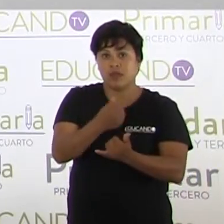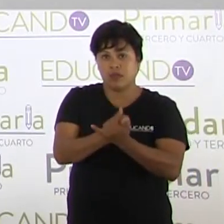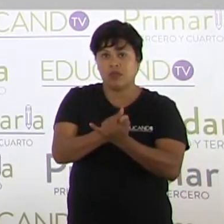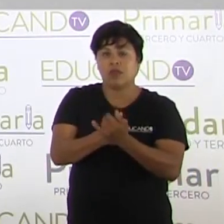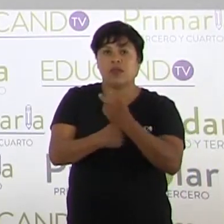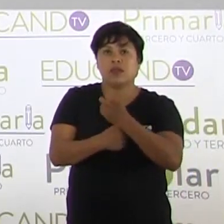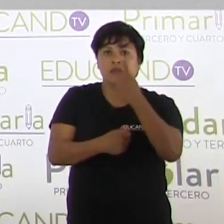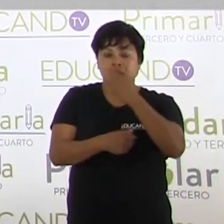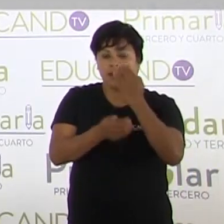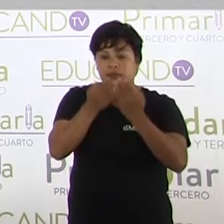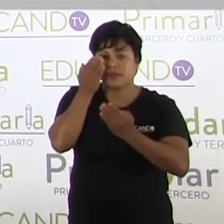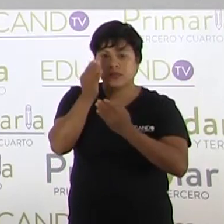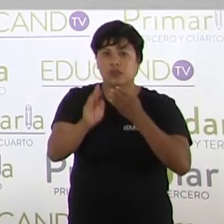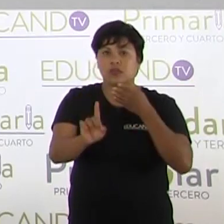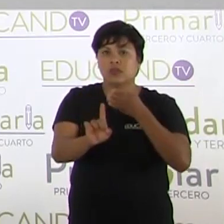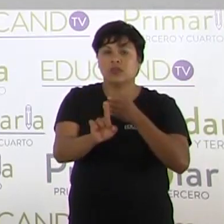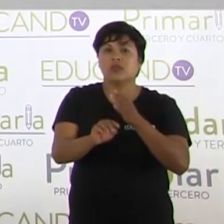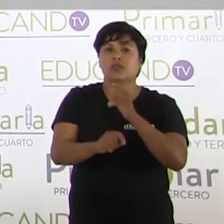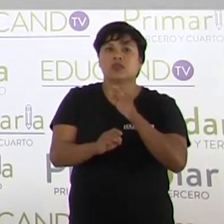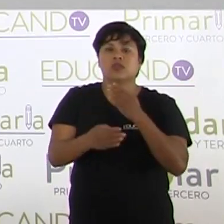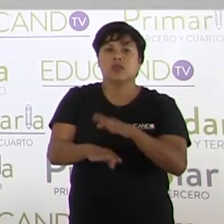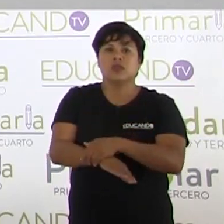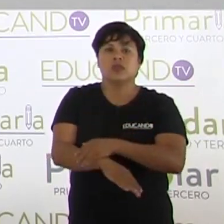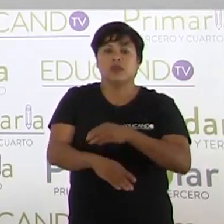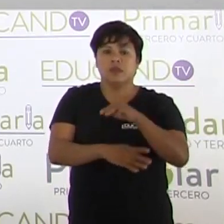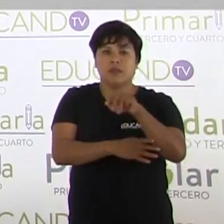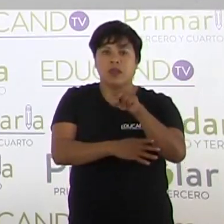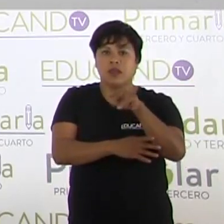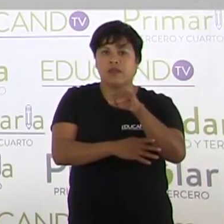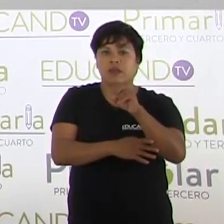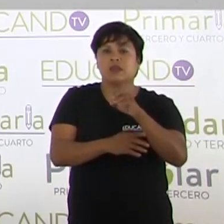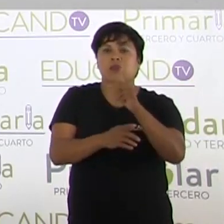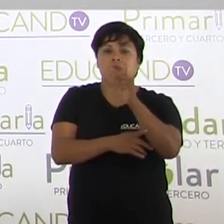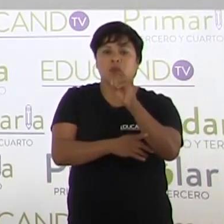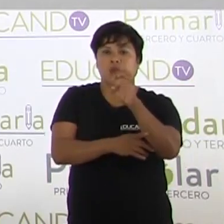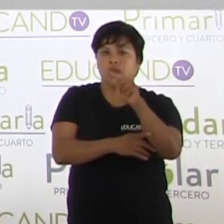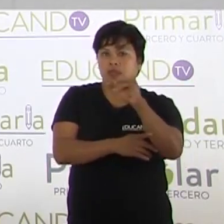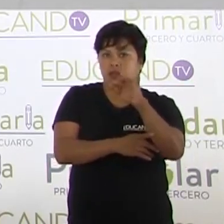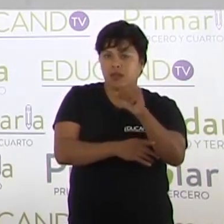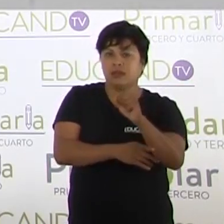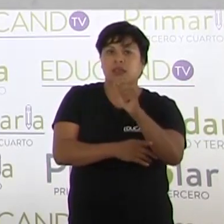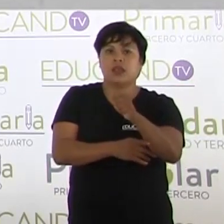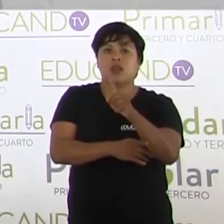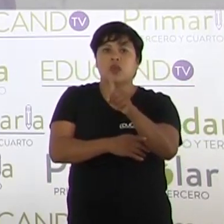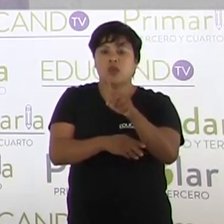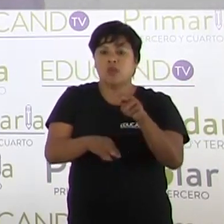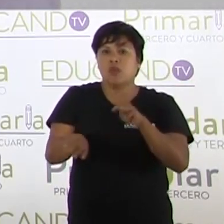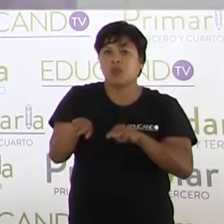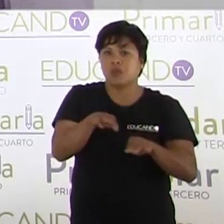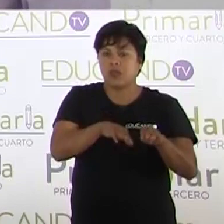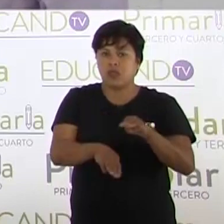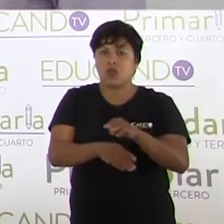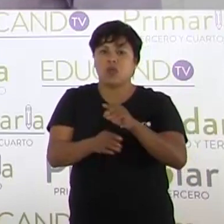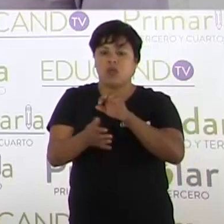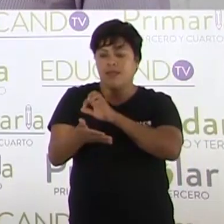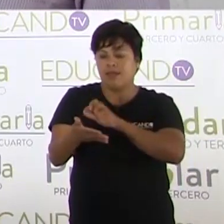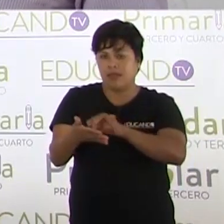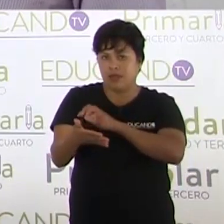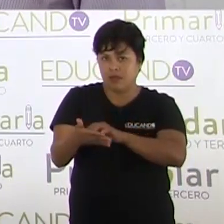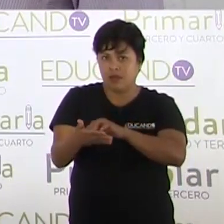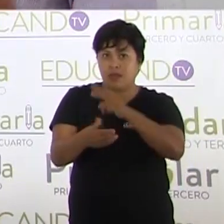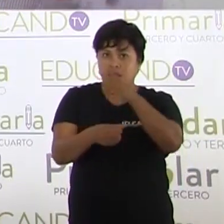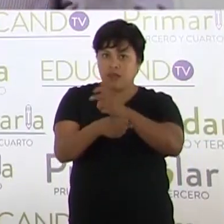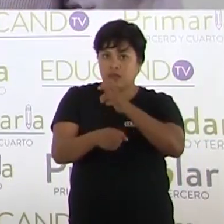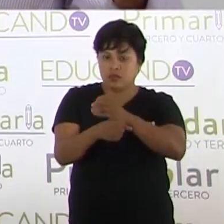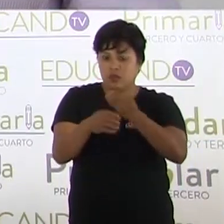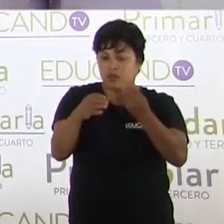a estudiar las manifestaciones poéticas en un movimiento literario. La segunda